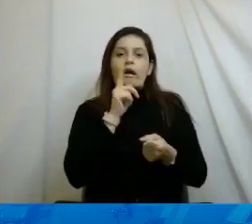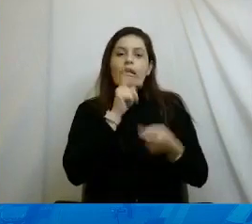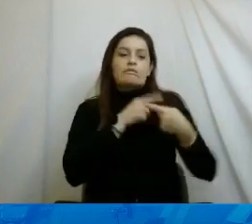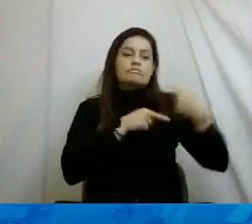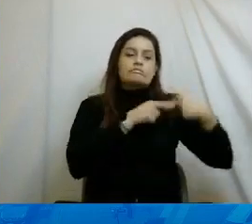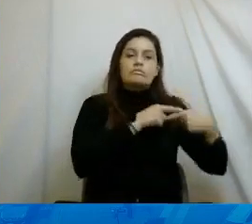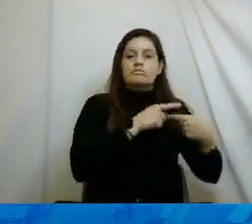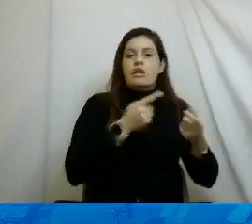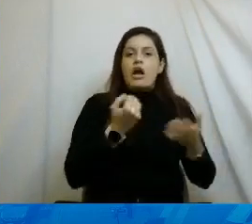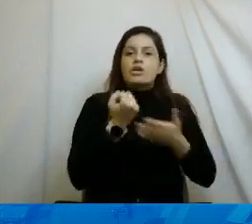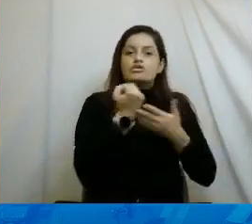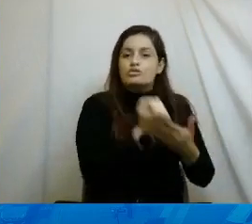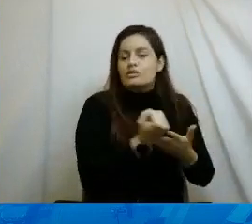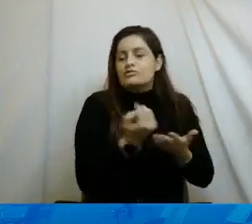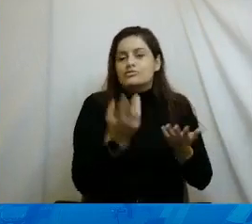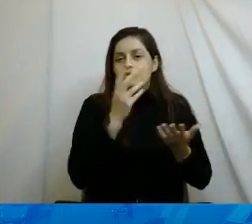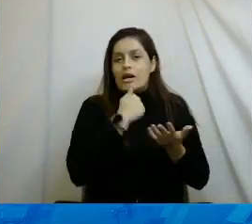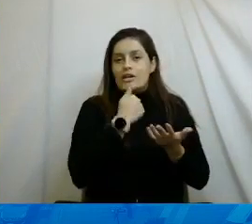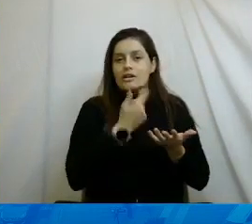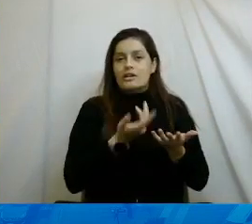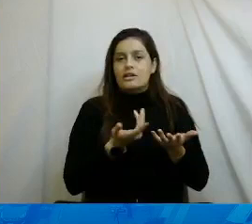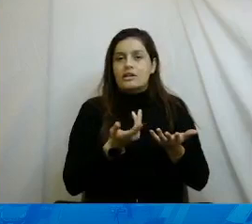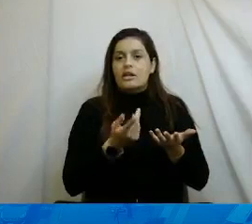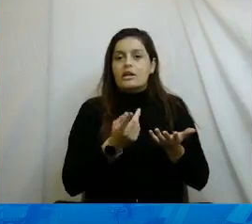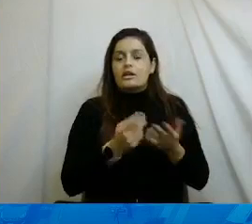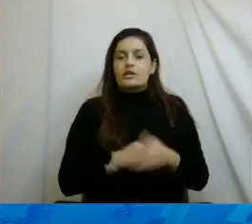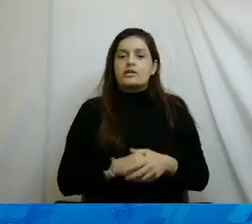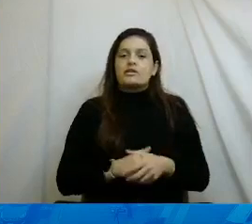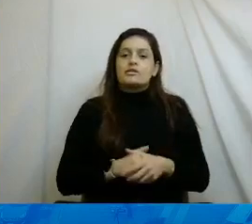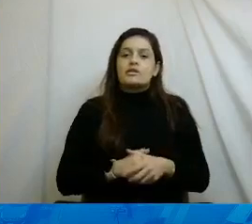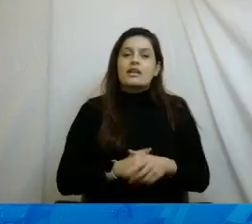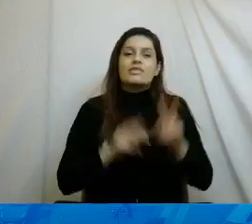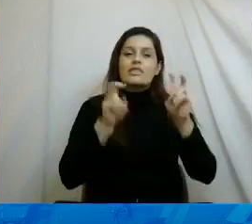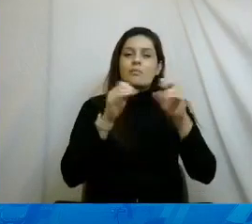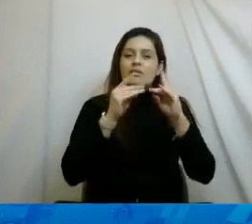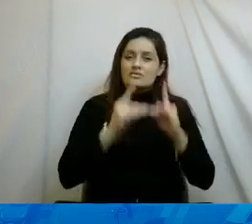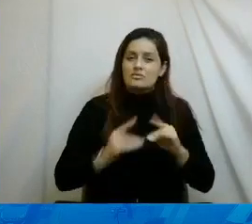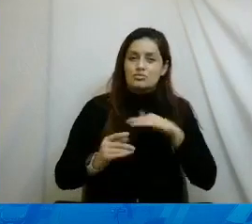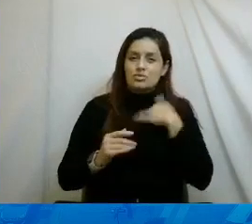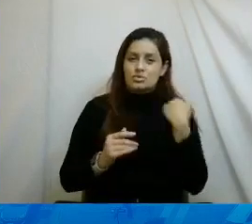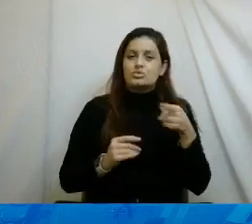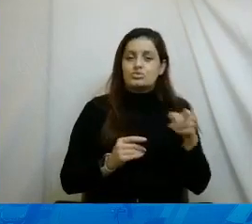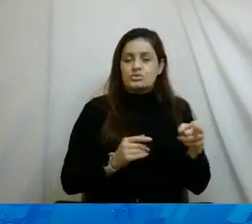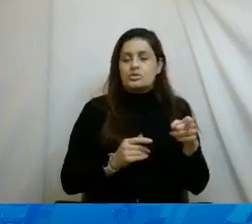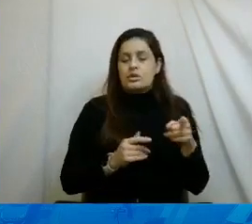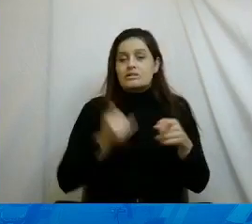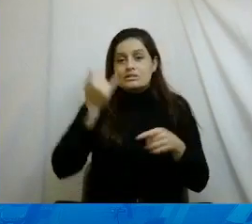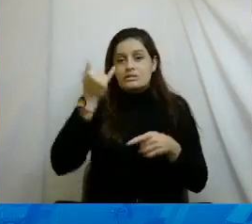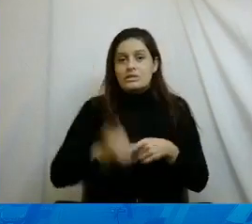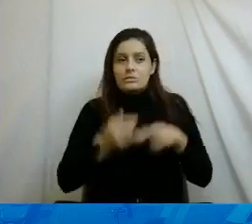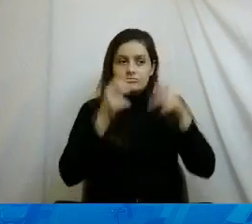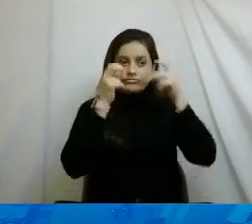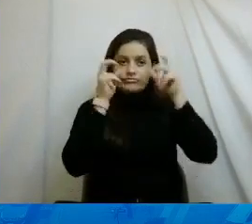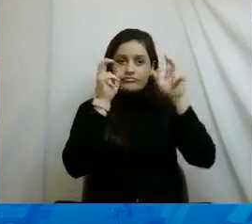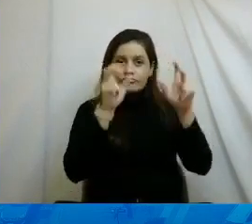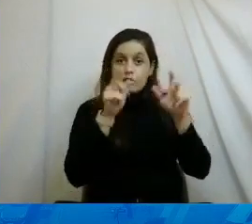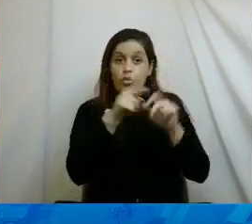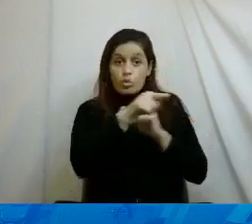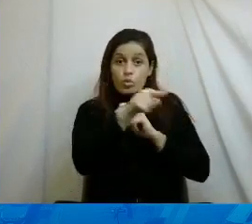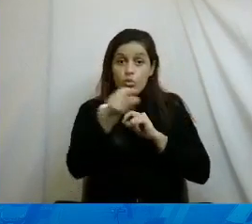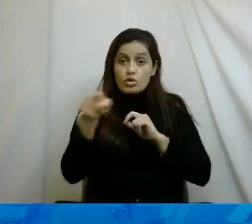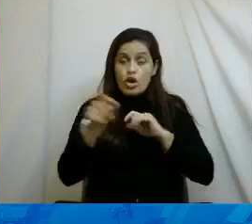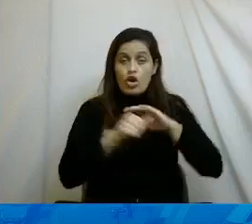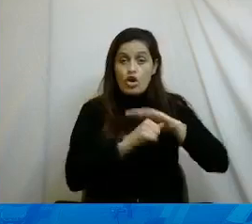también cubrimos eso porque no hay nadie más que lo pueda hacer. Entonces, siempre ahí atentas, alertas, si ustedes como